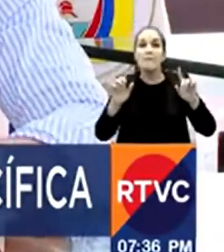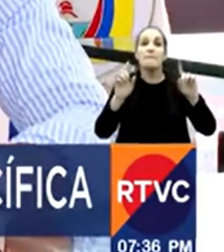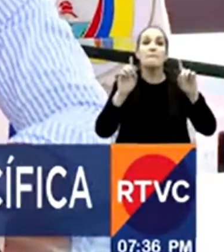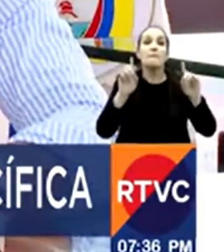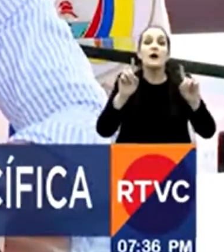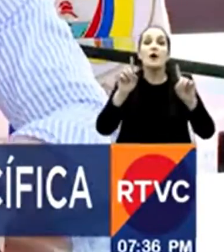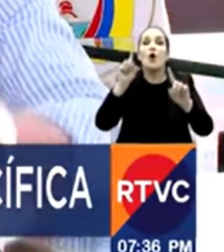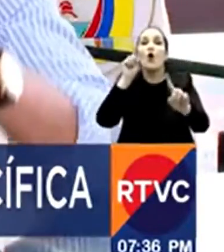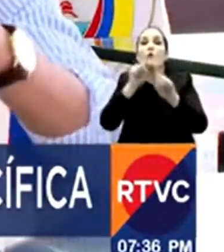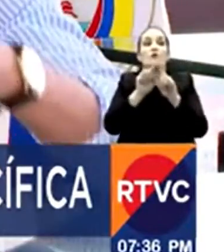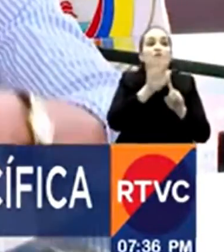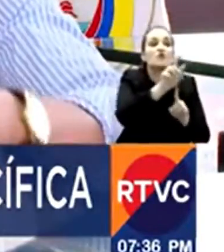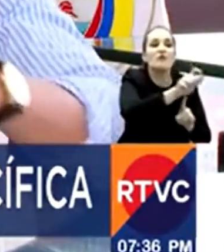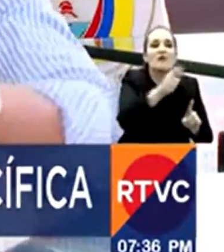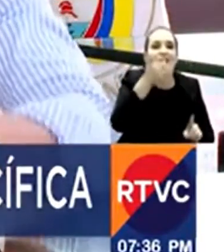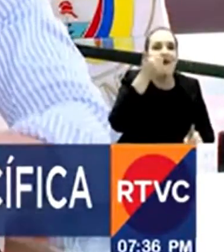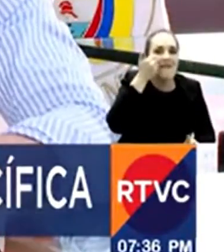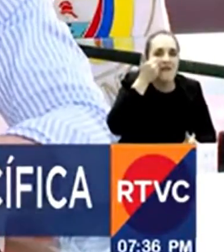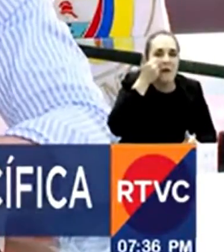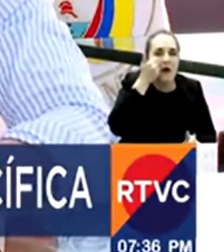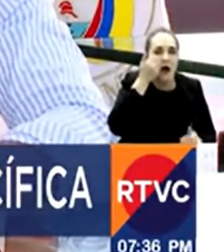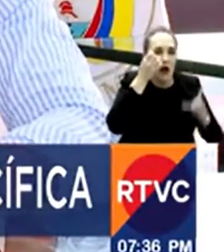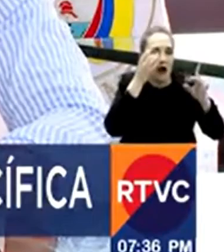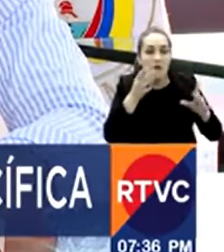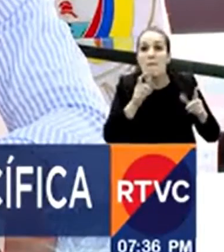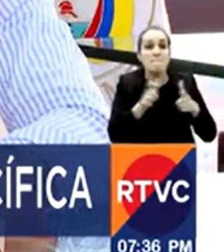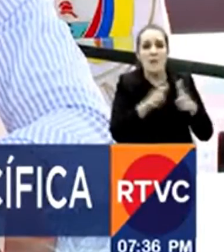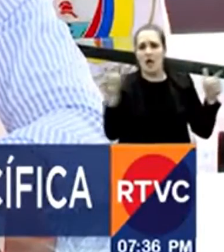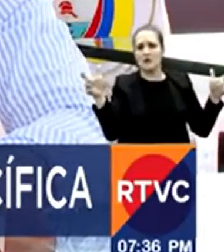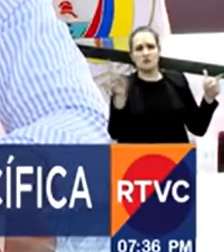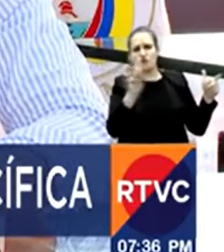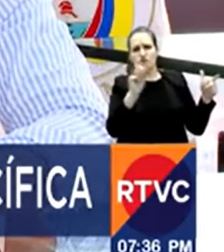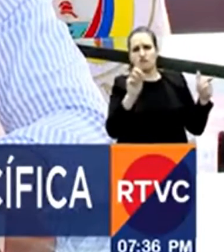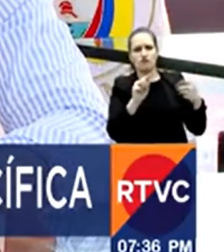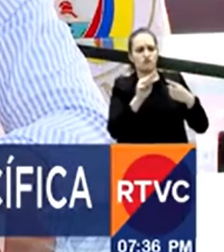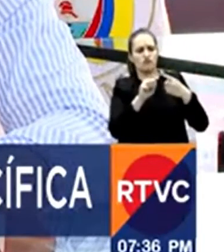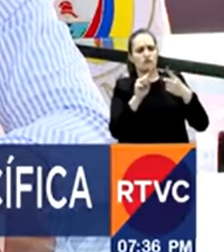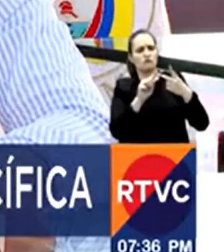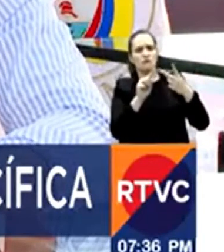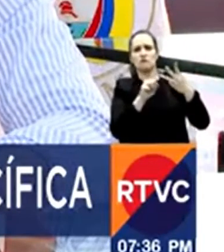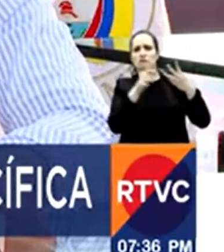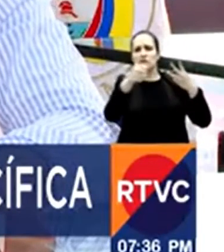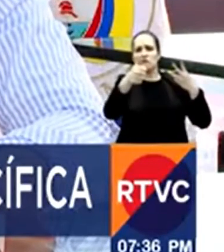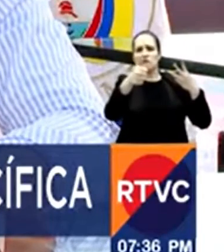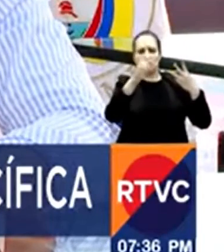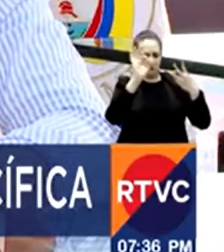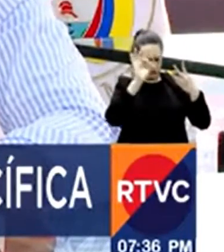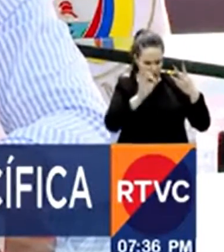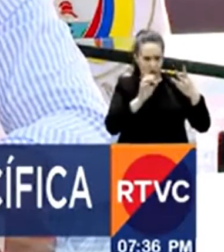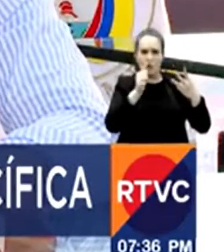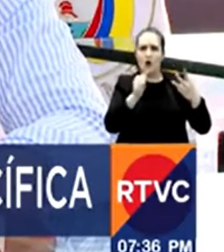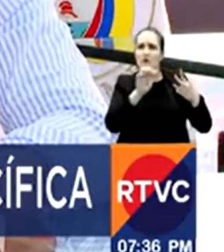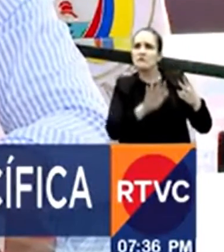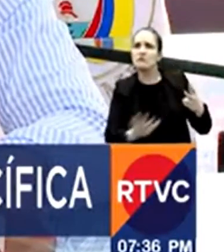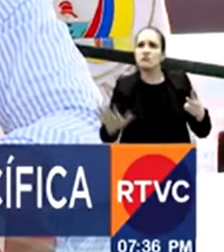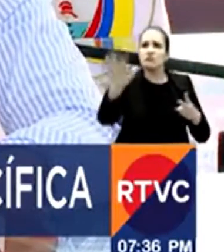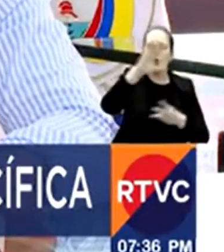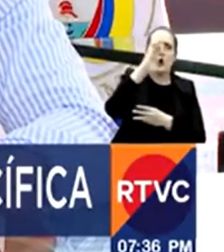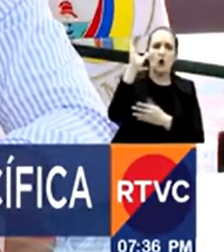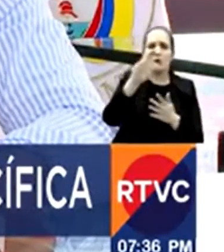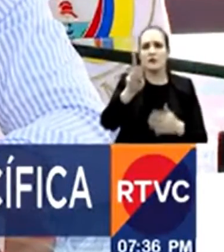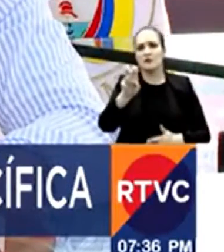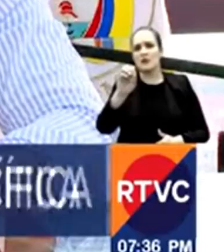su particularidad clínica. Para el grueso de la población, la concentración es lograr una cobertura poblacional mayor